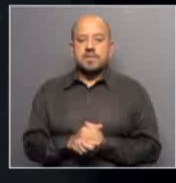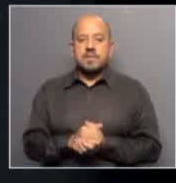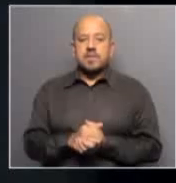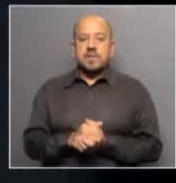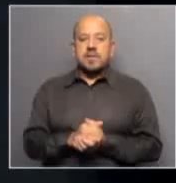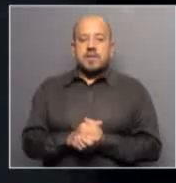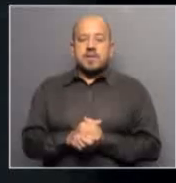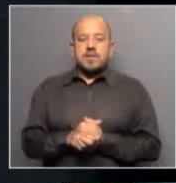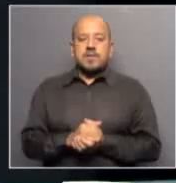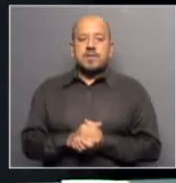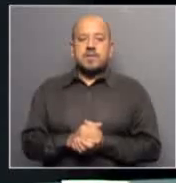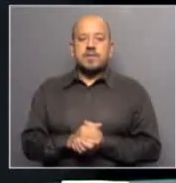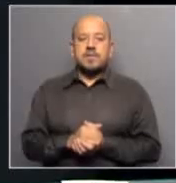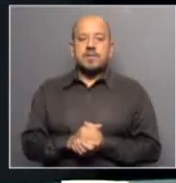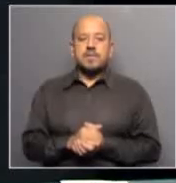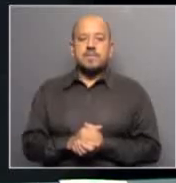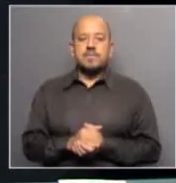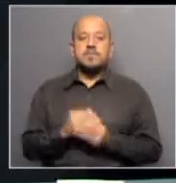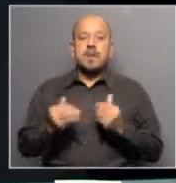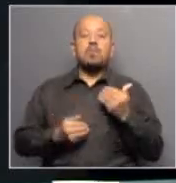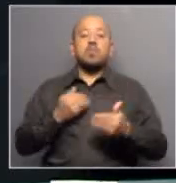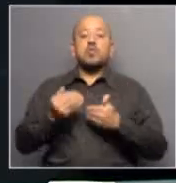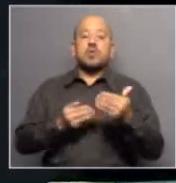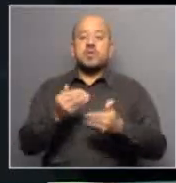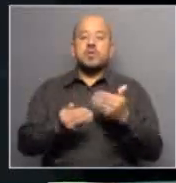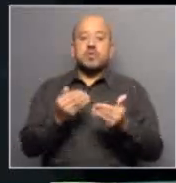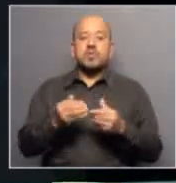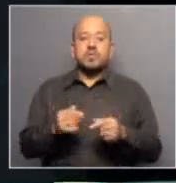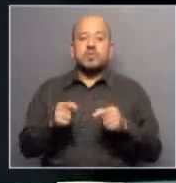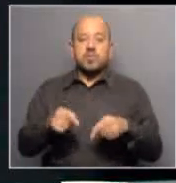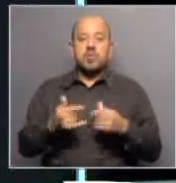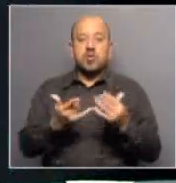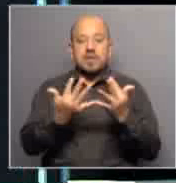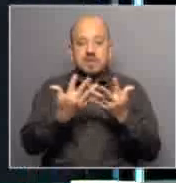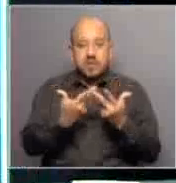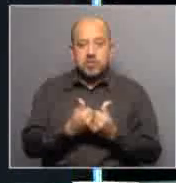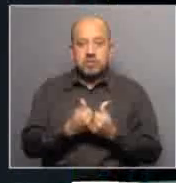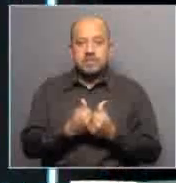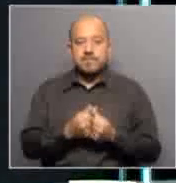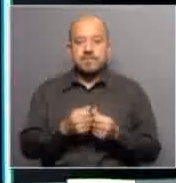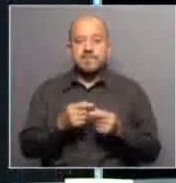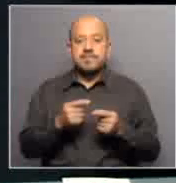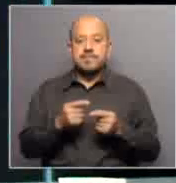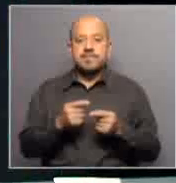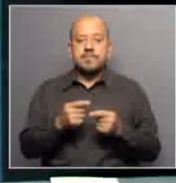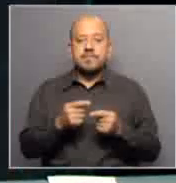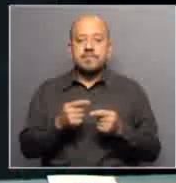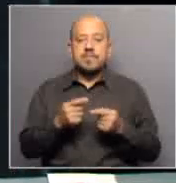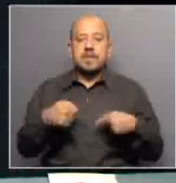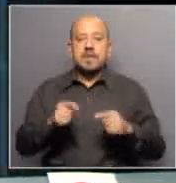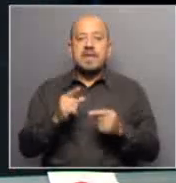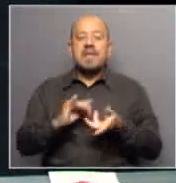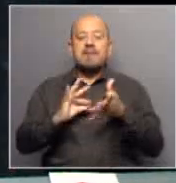en el tema porque, bueno, después de un largo proceso de construcción y movilizaciones por parte de organizaciones, la regulación y todas las formas